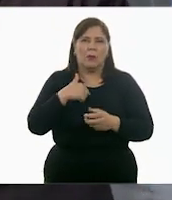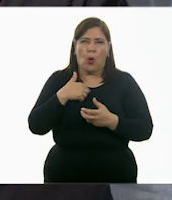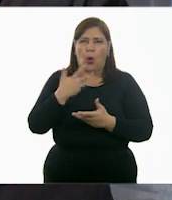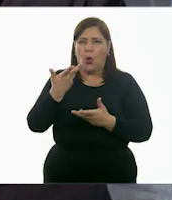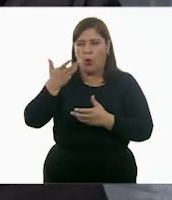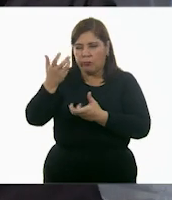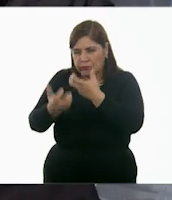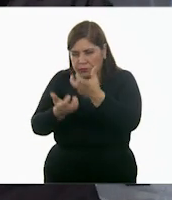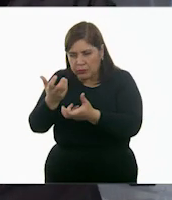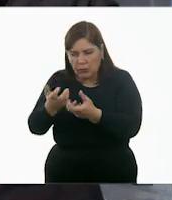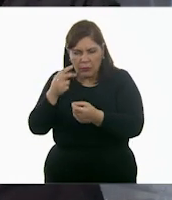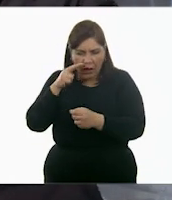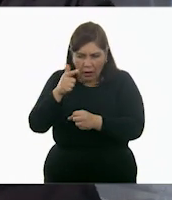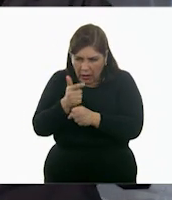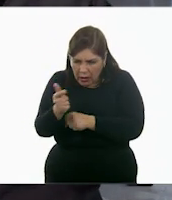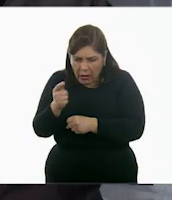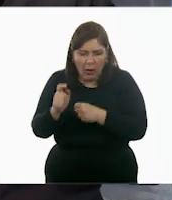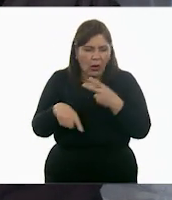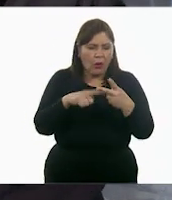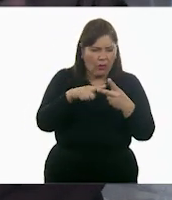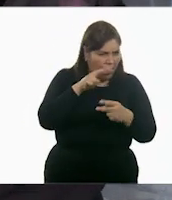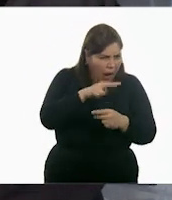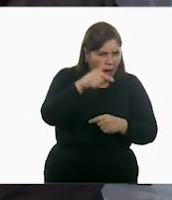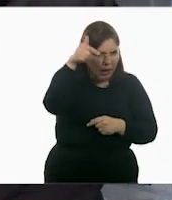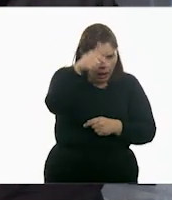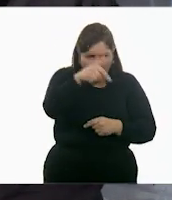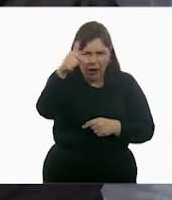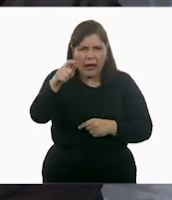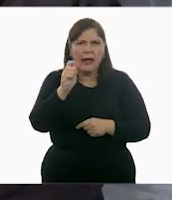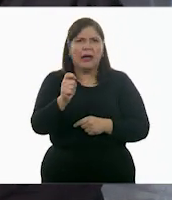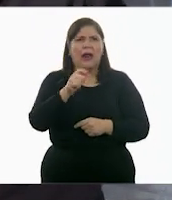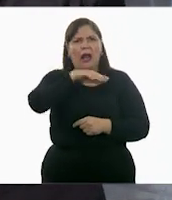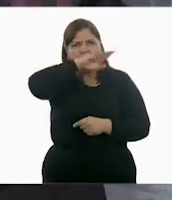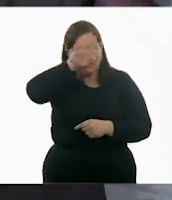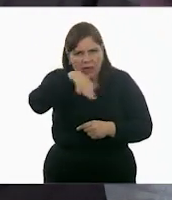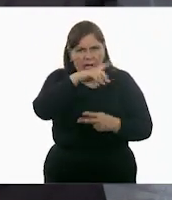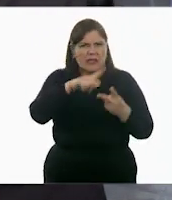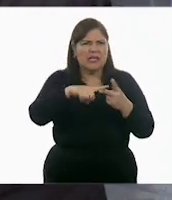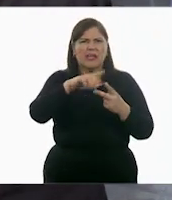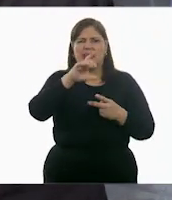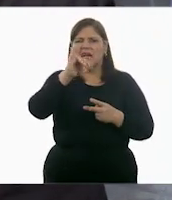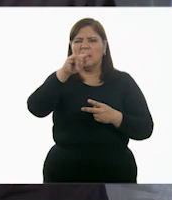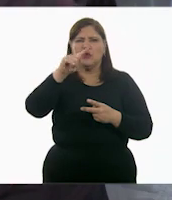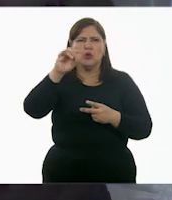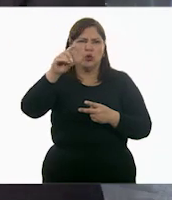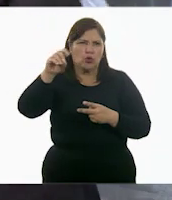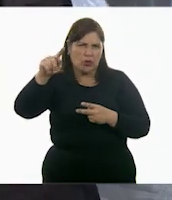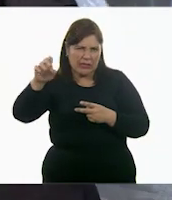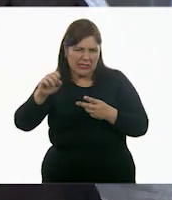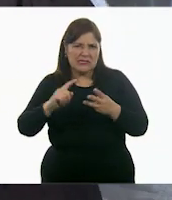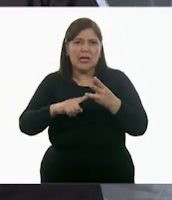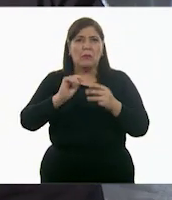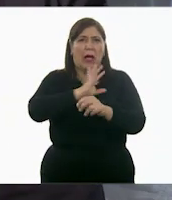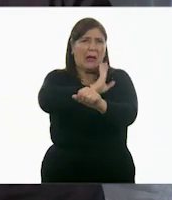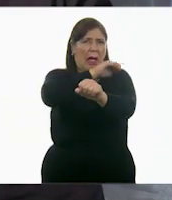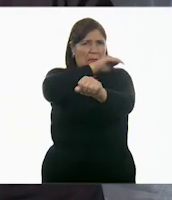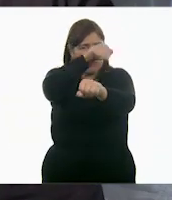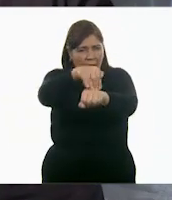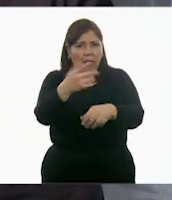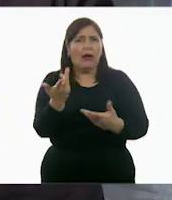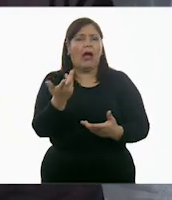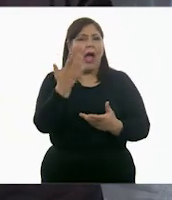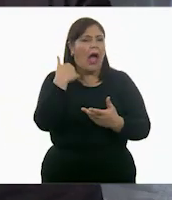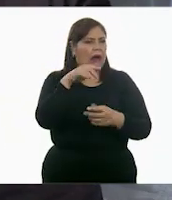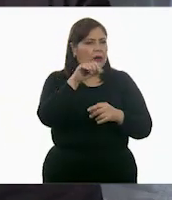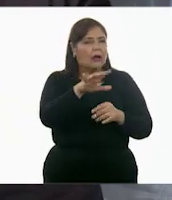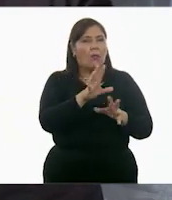cueva, hasta posteriormente encontrar elefantes, gliptodontes, unos camellos que habían sido consumidos por